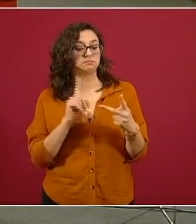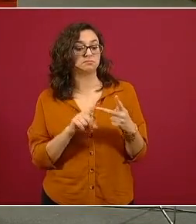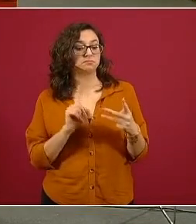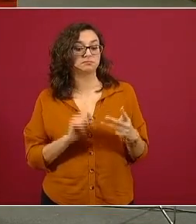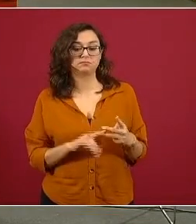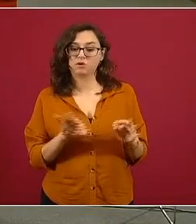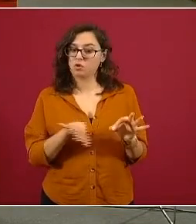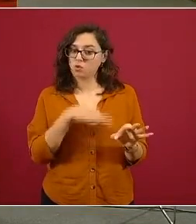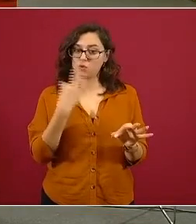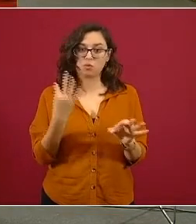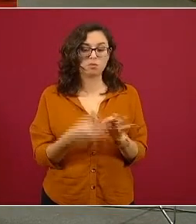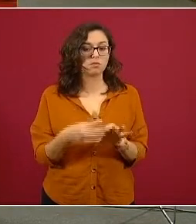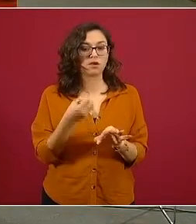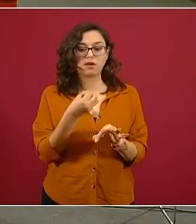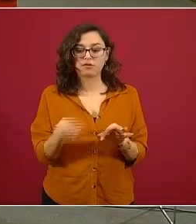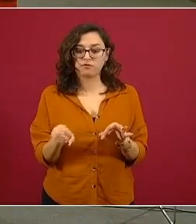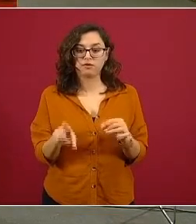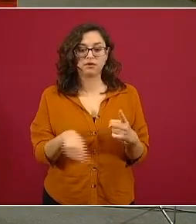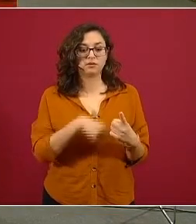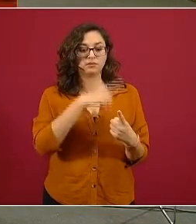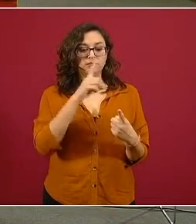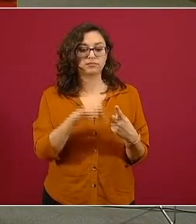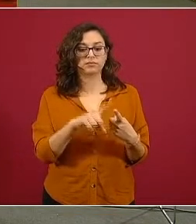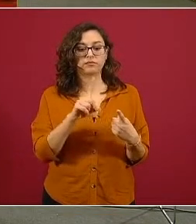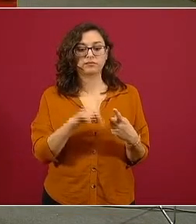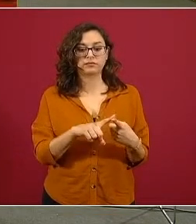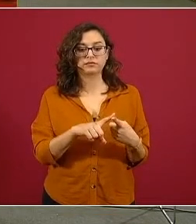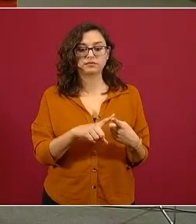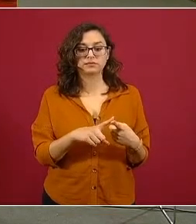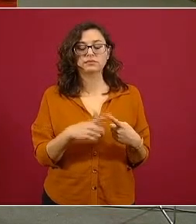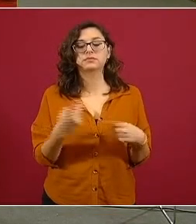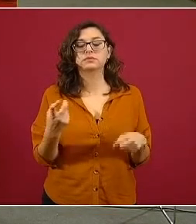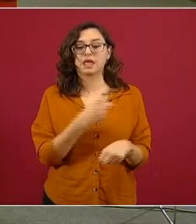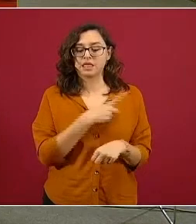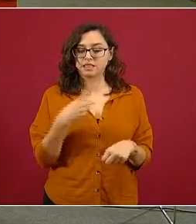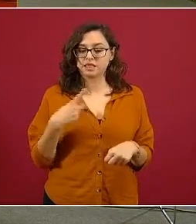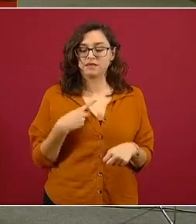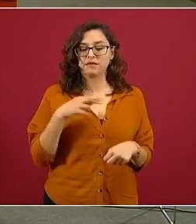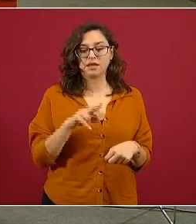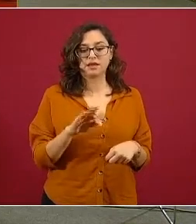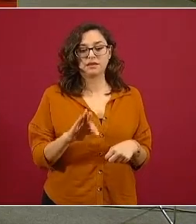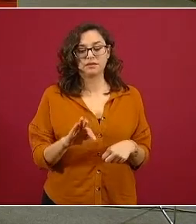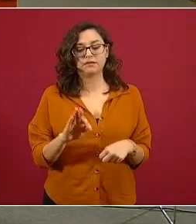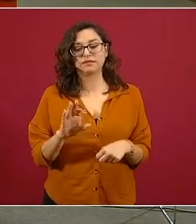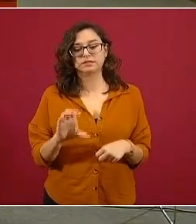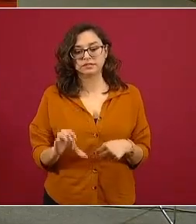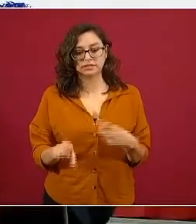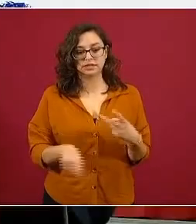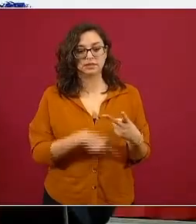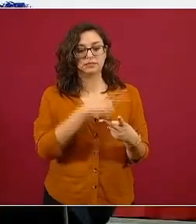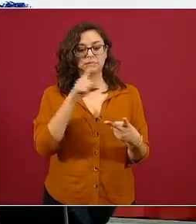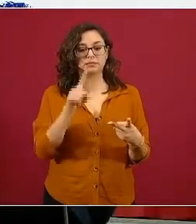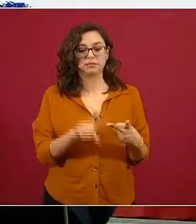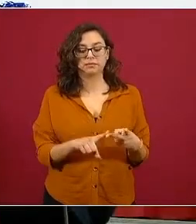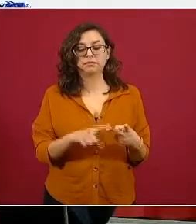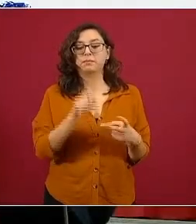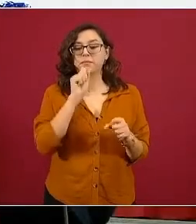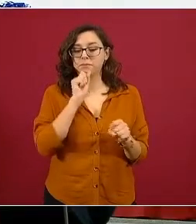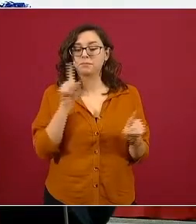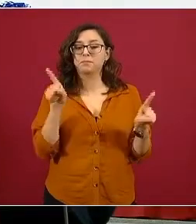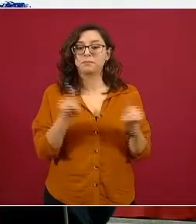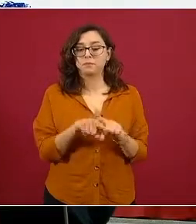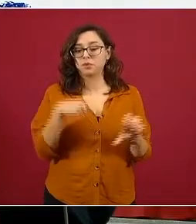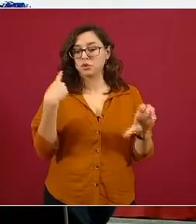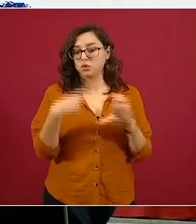son tener un registro federal de causantes válido, tener el buzón fiscal